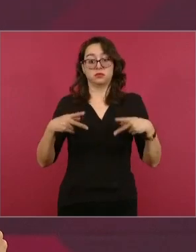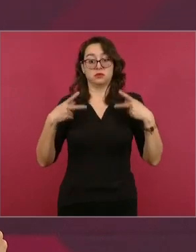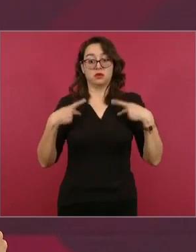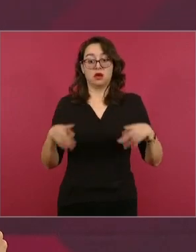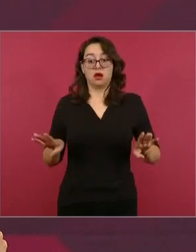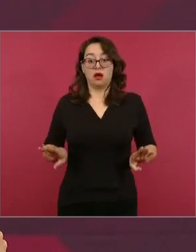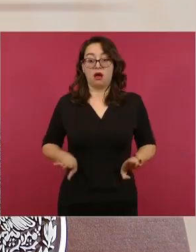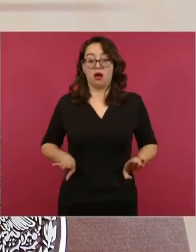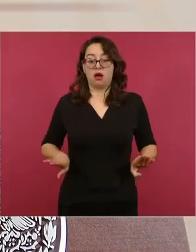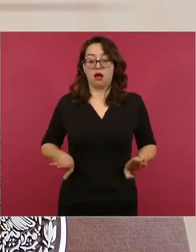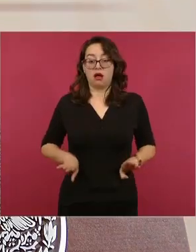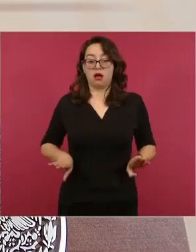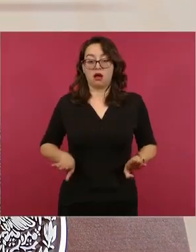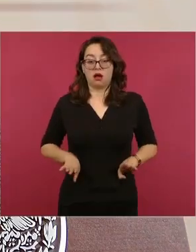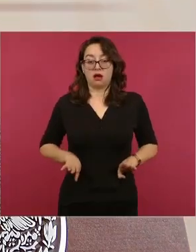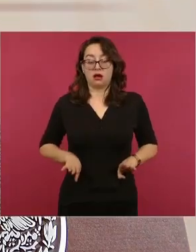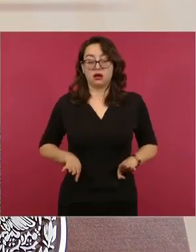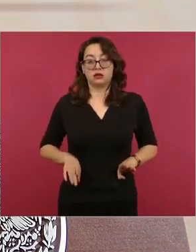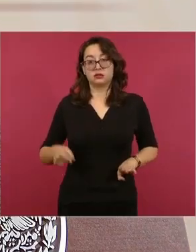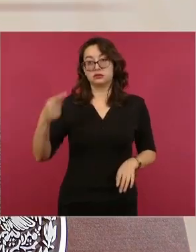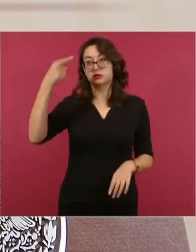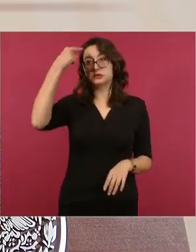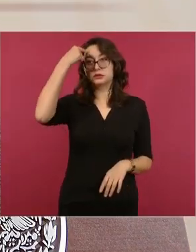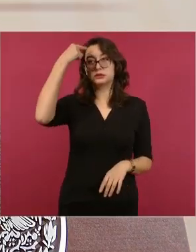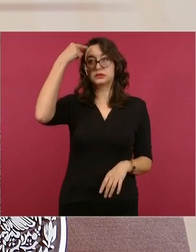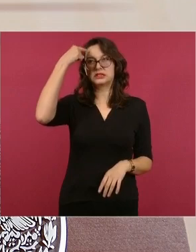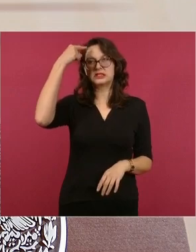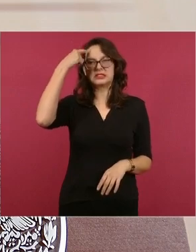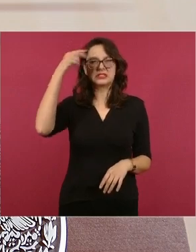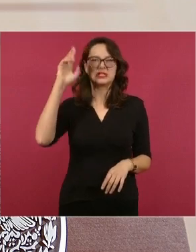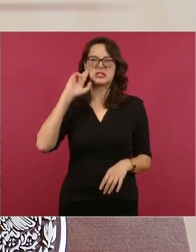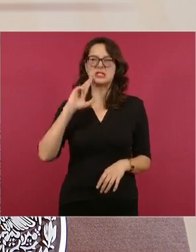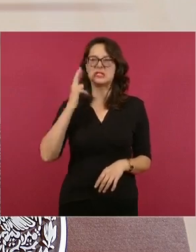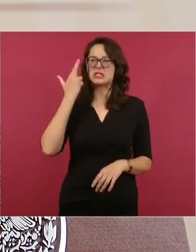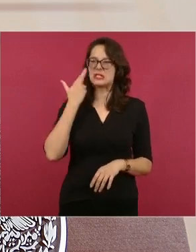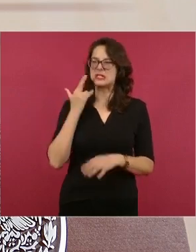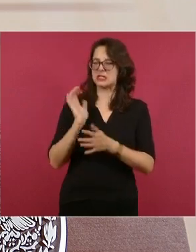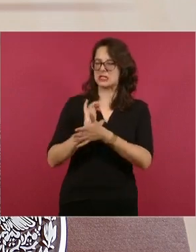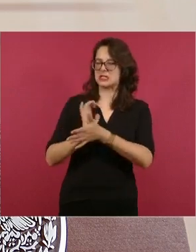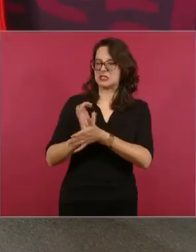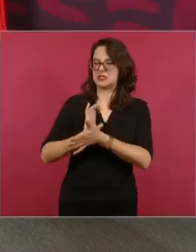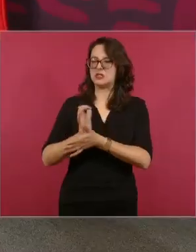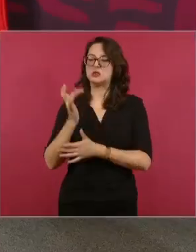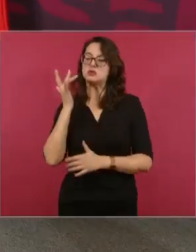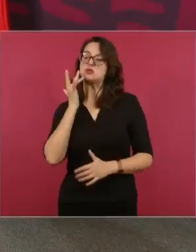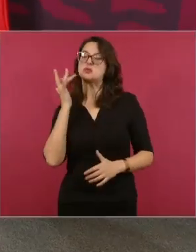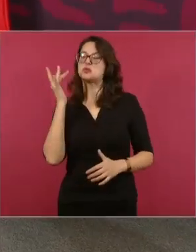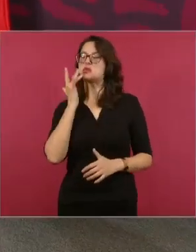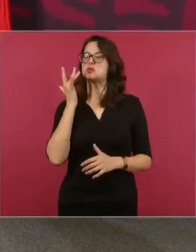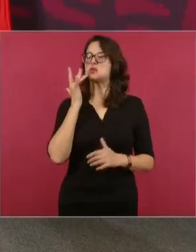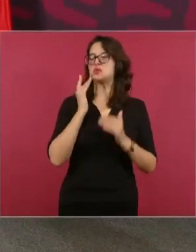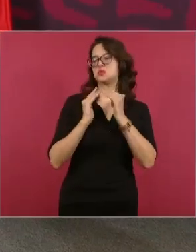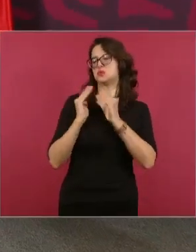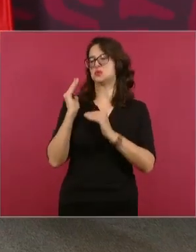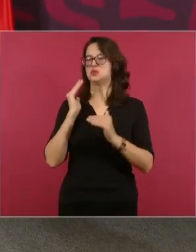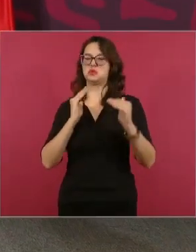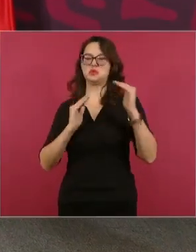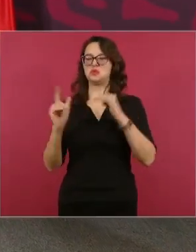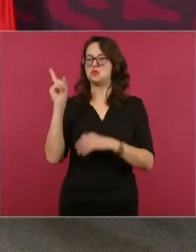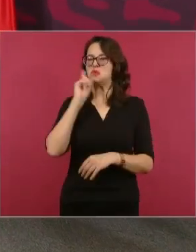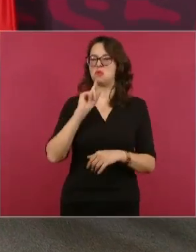actúan e insisten en el racismo, el clasismo, la discriminación, la